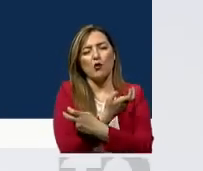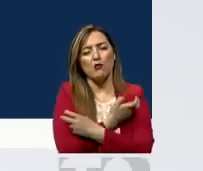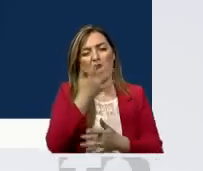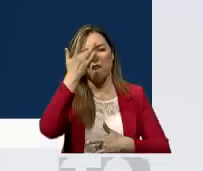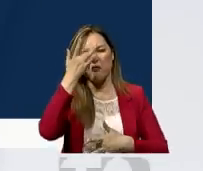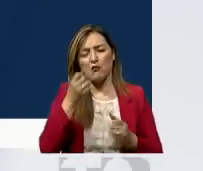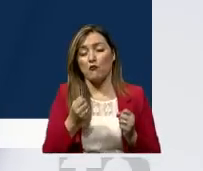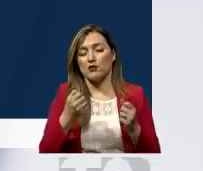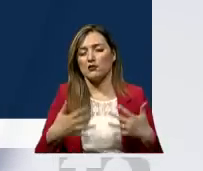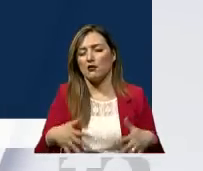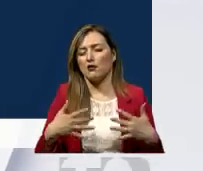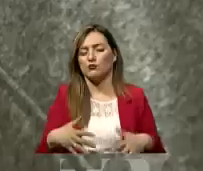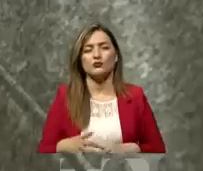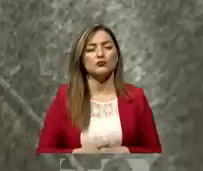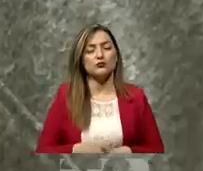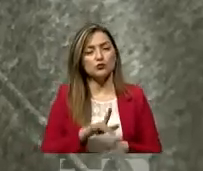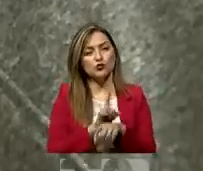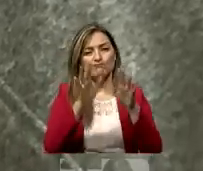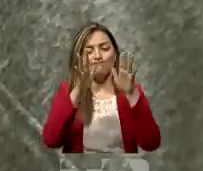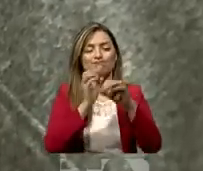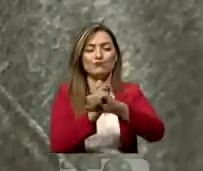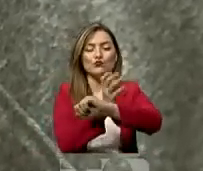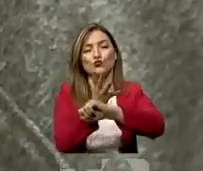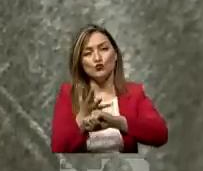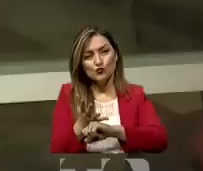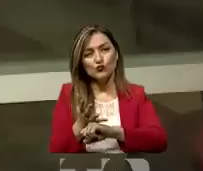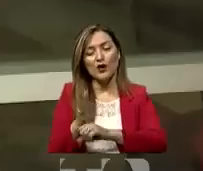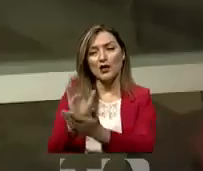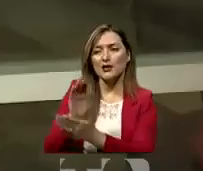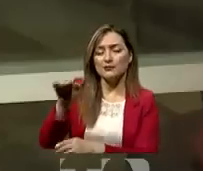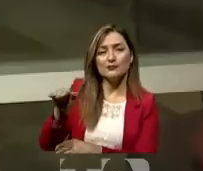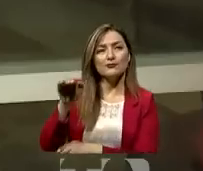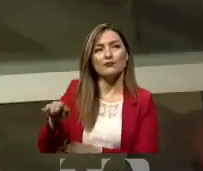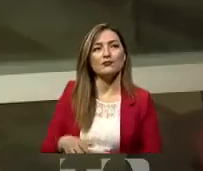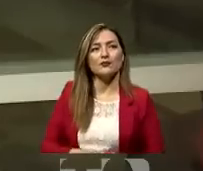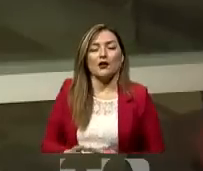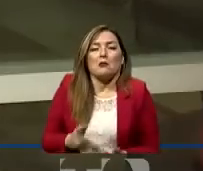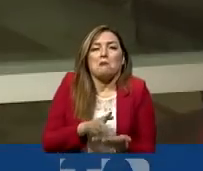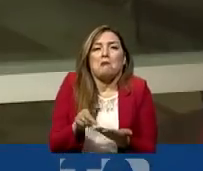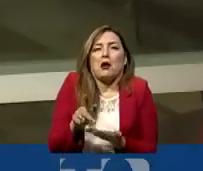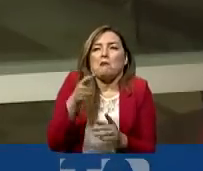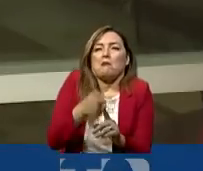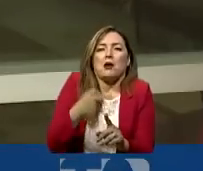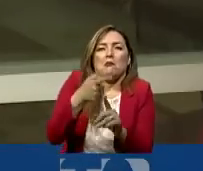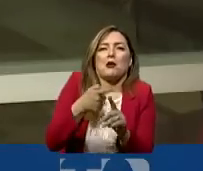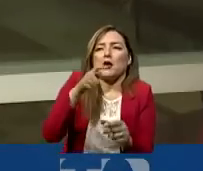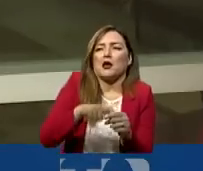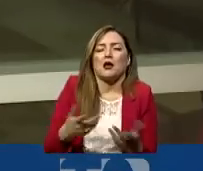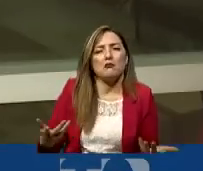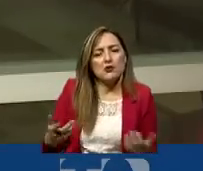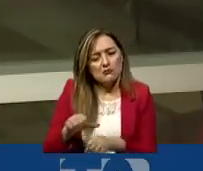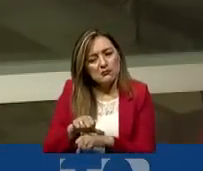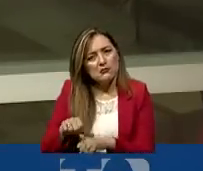099-883-2069. Aunque los doctores que le han atendido recomiendan que insista en el IES. Por algo pagamos seguros, ¿no? Para que nos